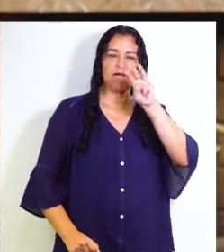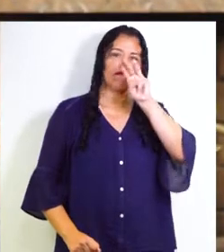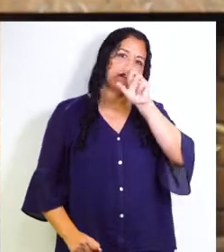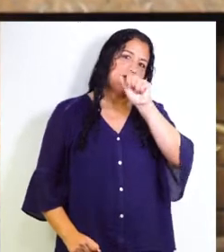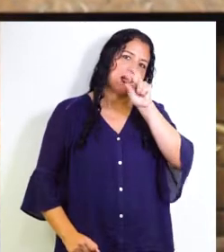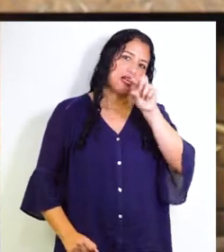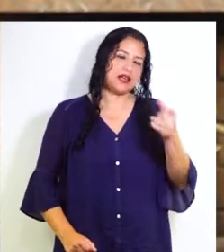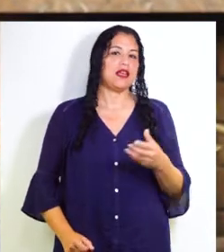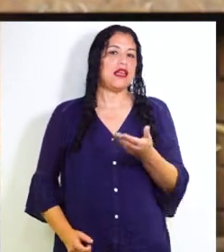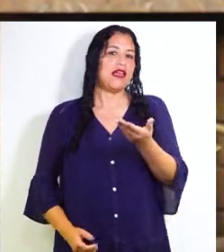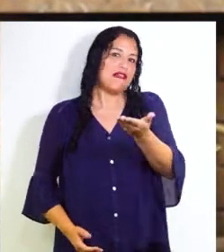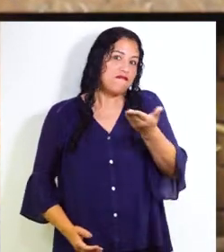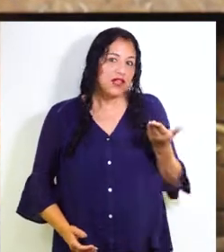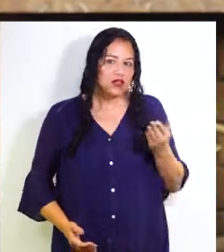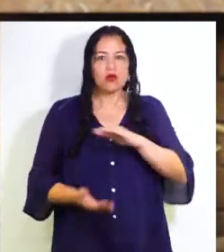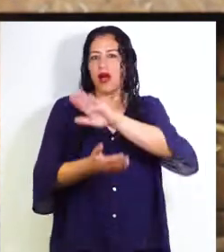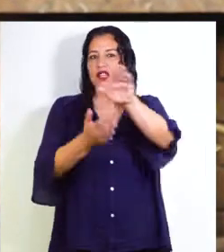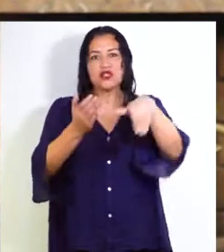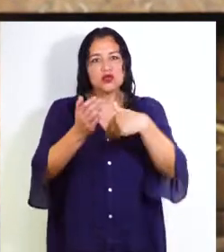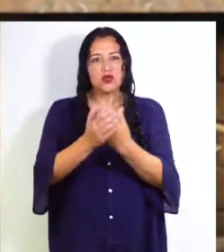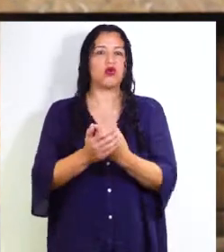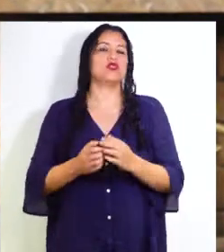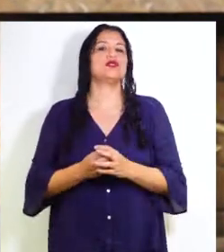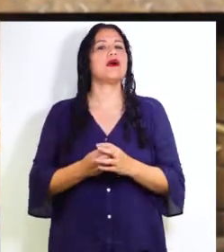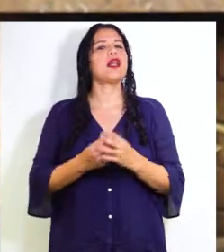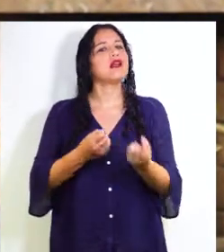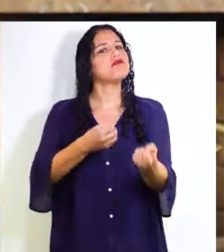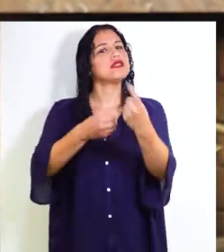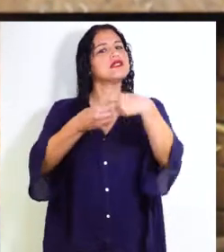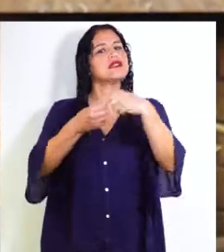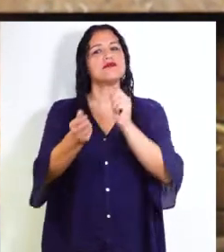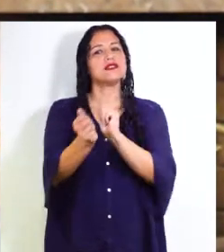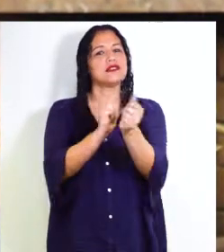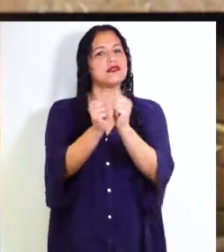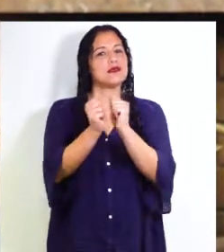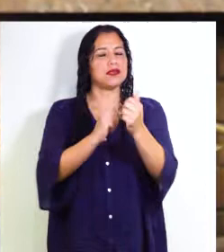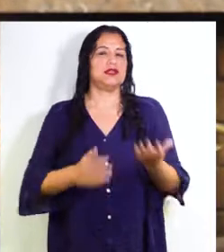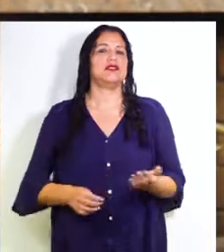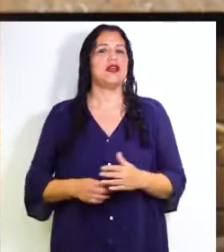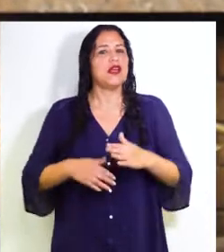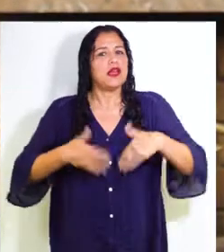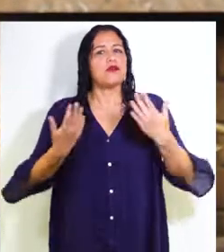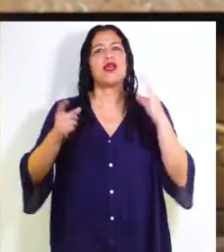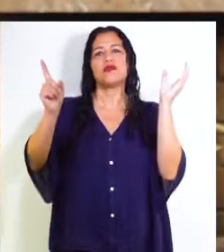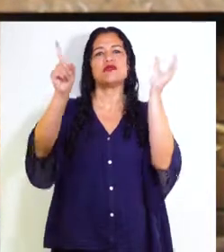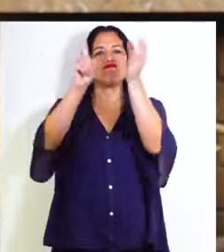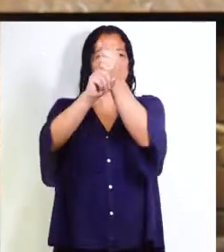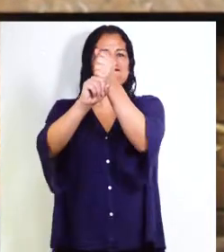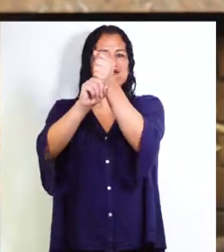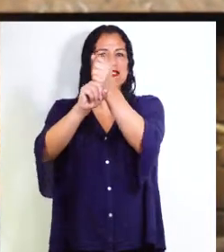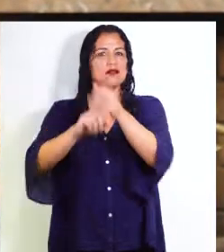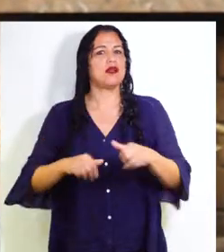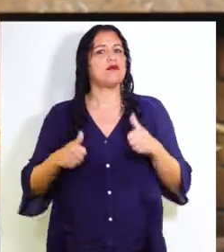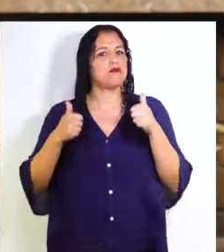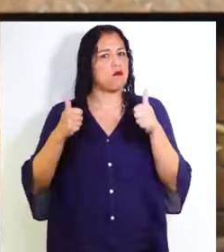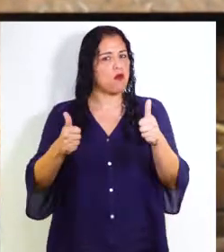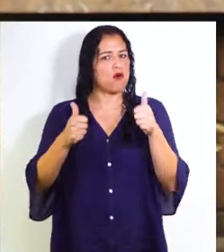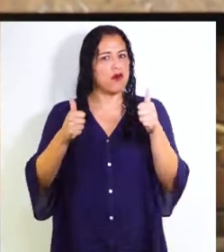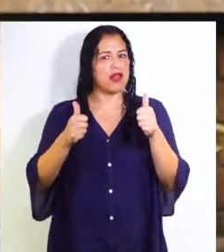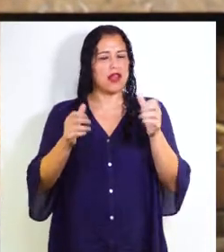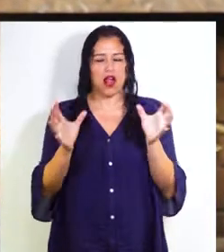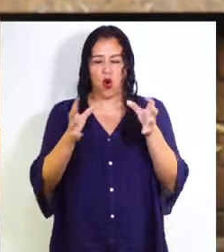Wagner e invito a todos para que participen en el concurso y logremos tener